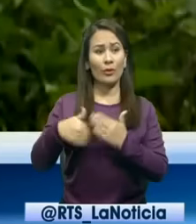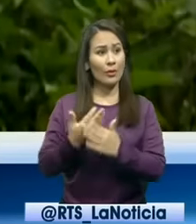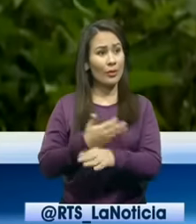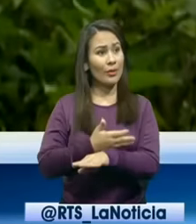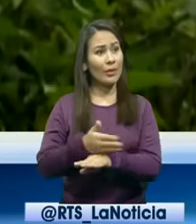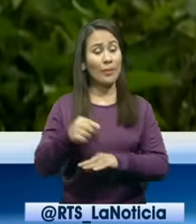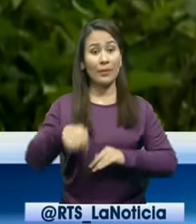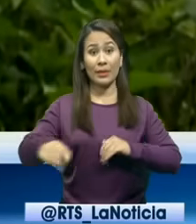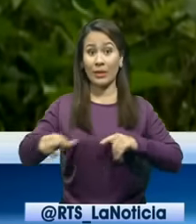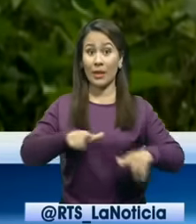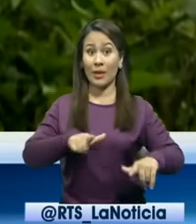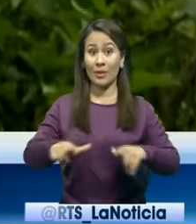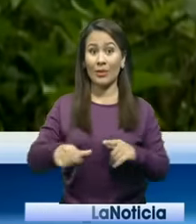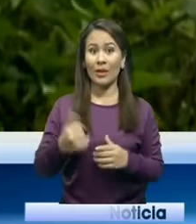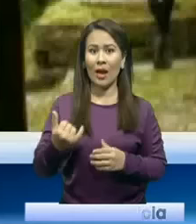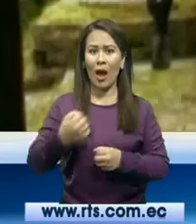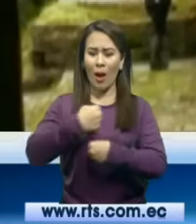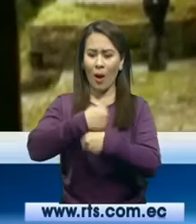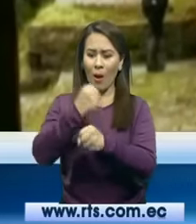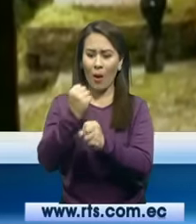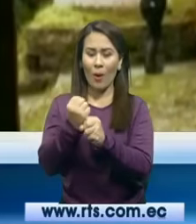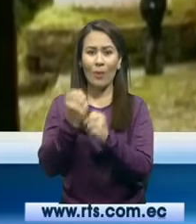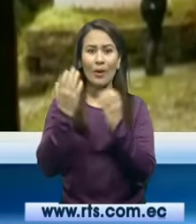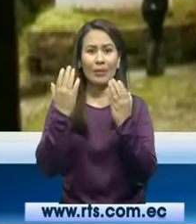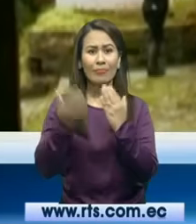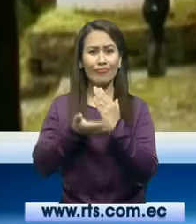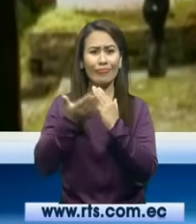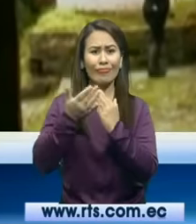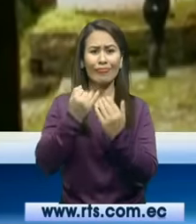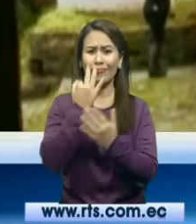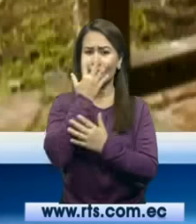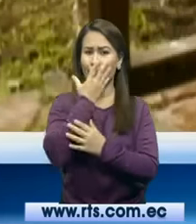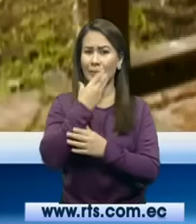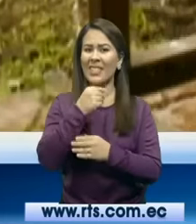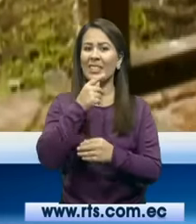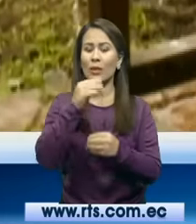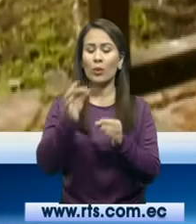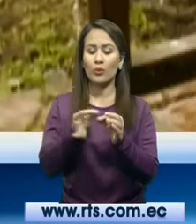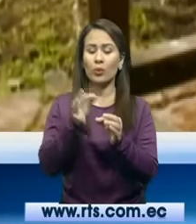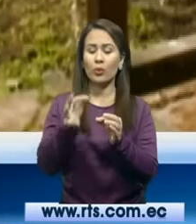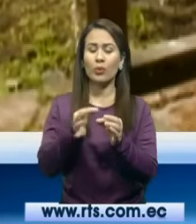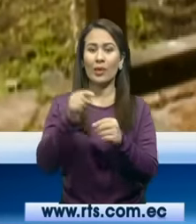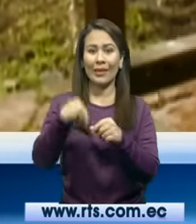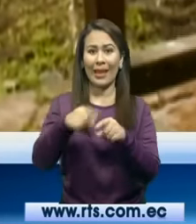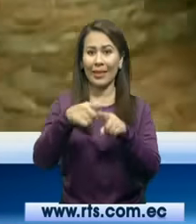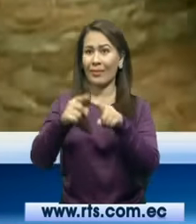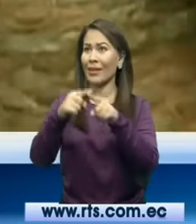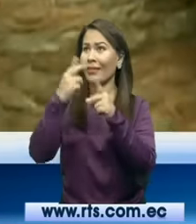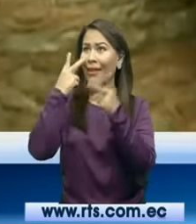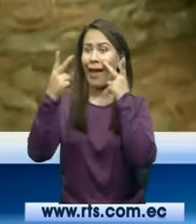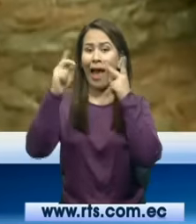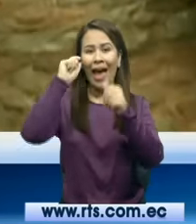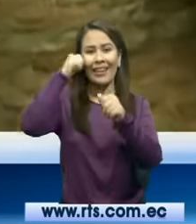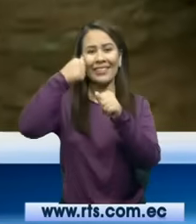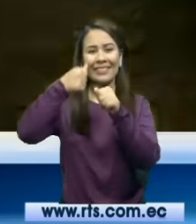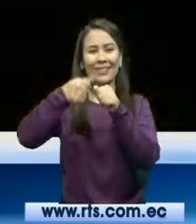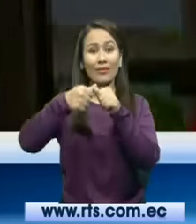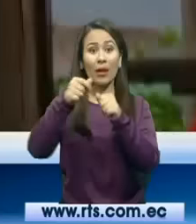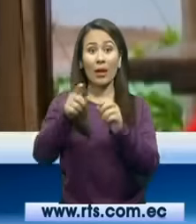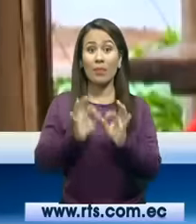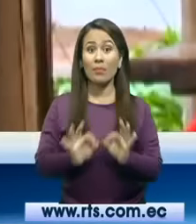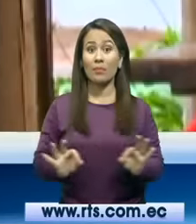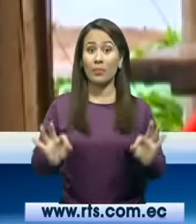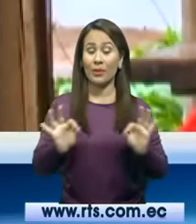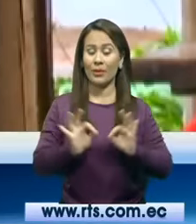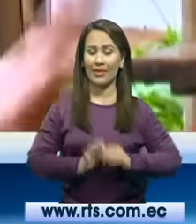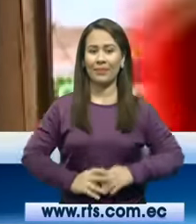lugar se transformó en un obraje, lo que se evidencia en los instrumentos usados con este fin y que aún sobreviven como reliquias.